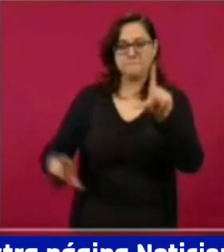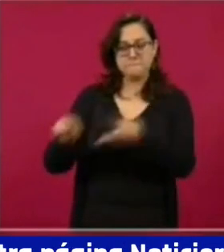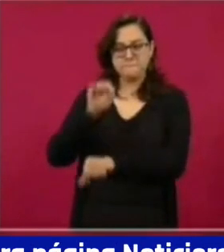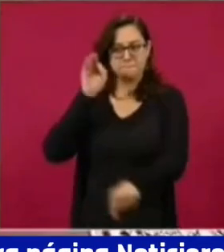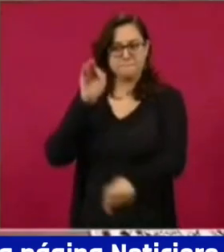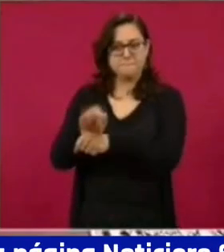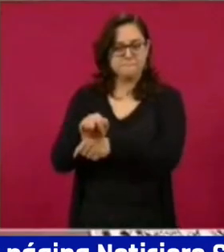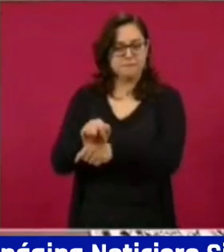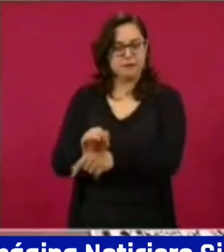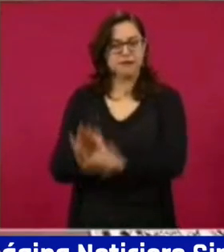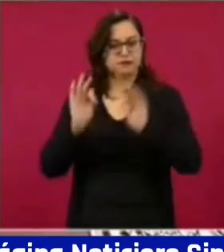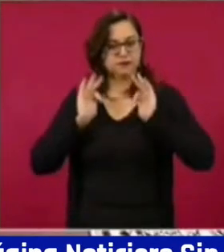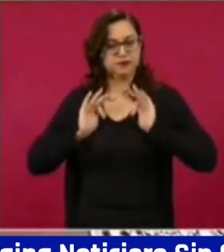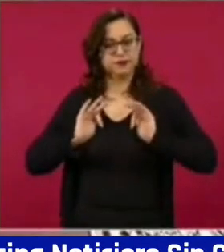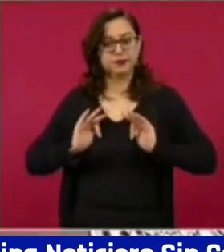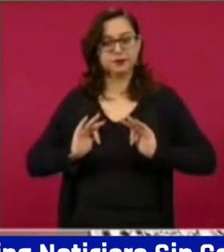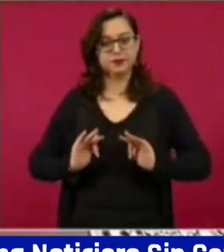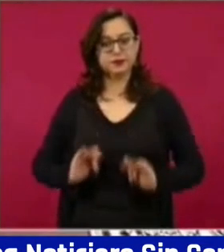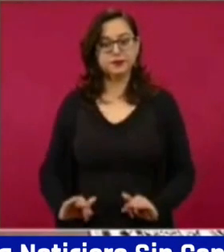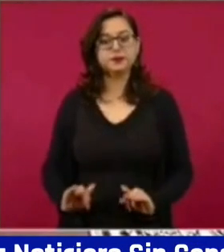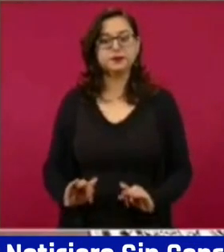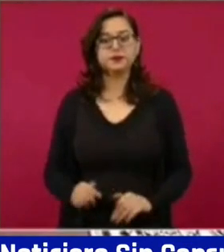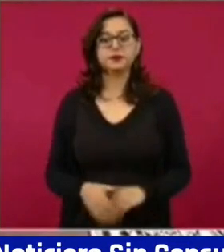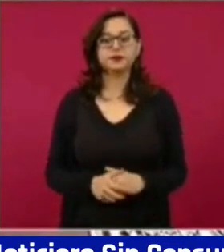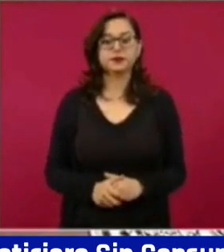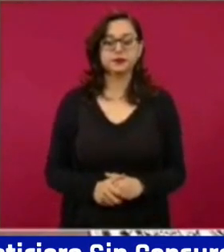el desarrollo del país,